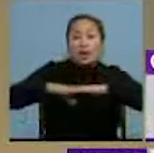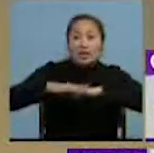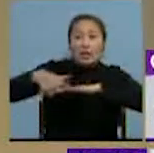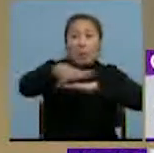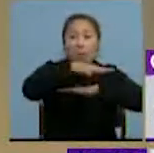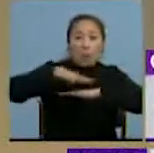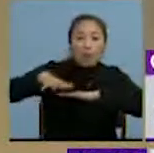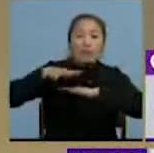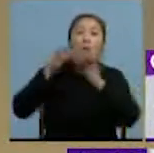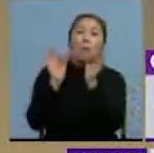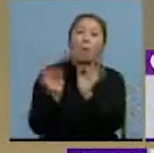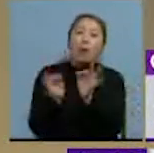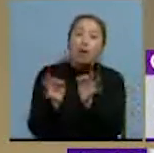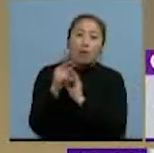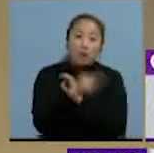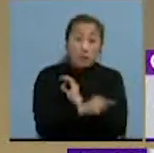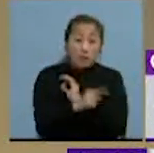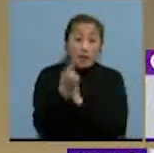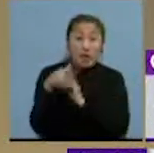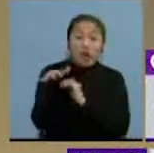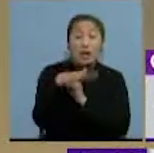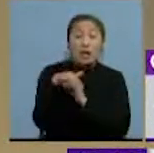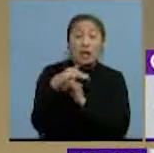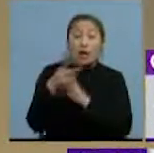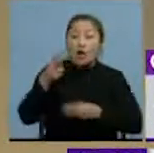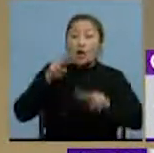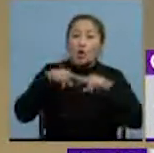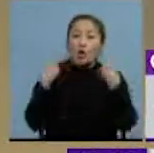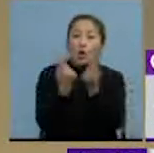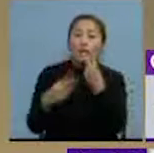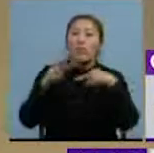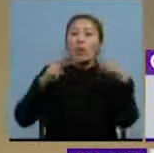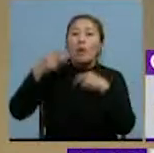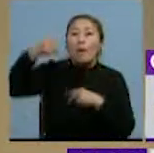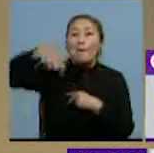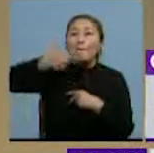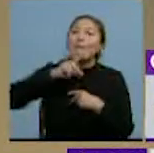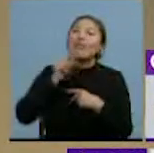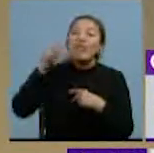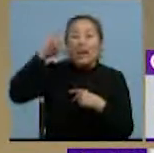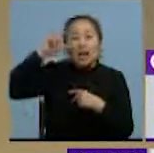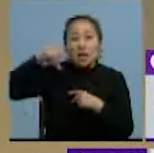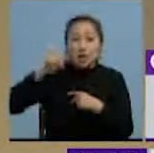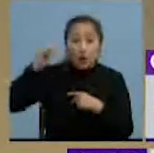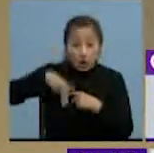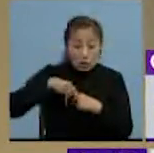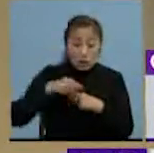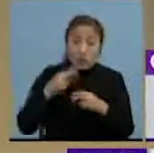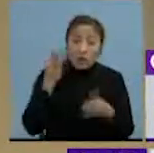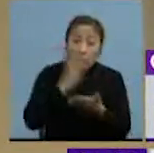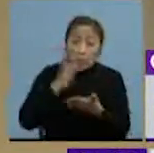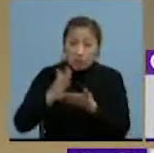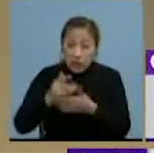barrio Malvinas, en el hogar, en el comedor San Pantaleón. Hoy no están dando de comer a los chicos por el